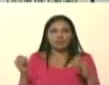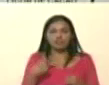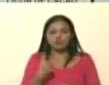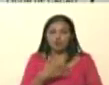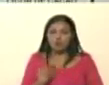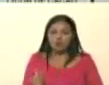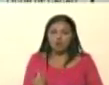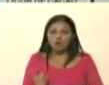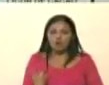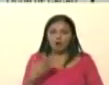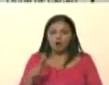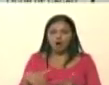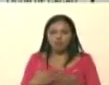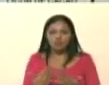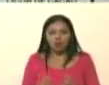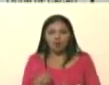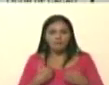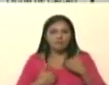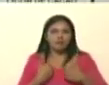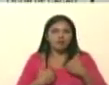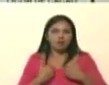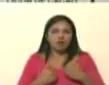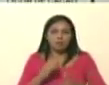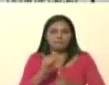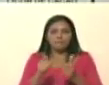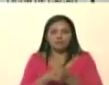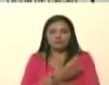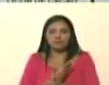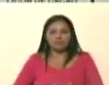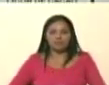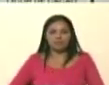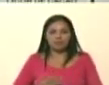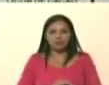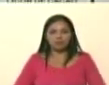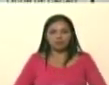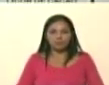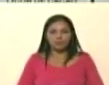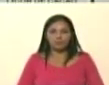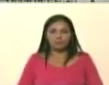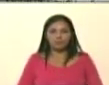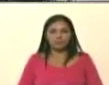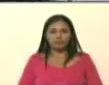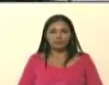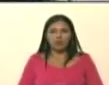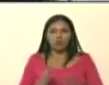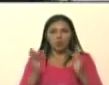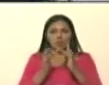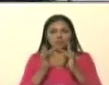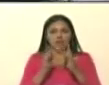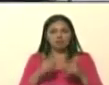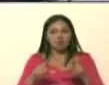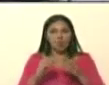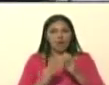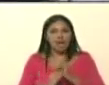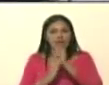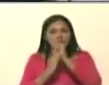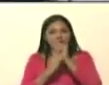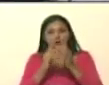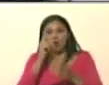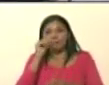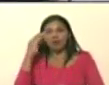quiero en este miércoles compañera vicepresidenta darle un pase a un líder a otro líder